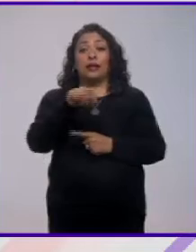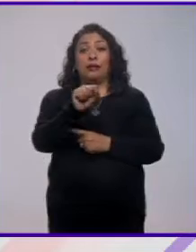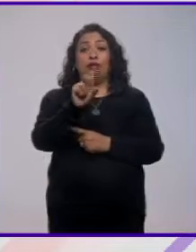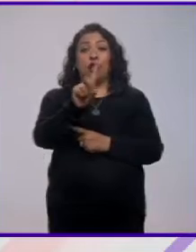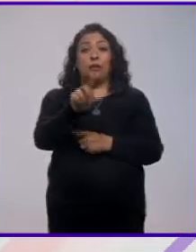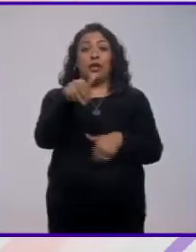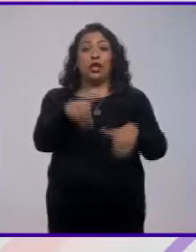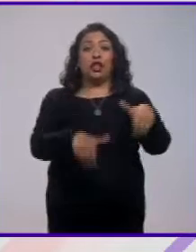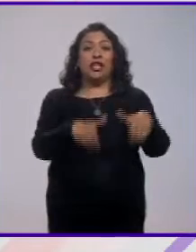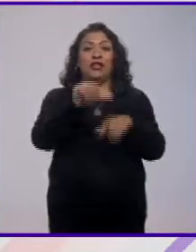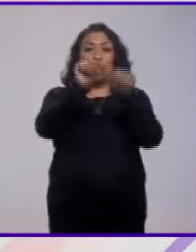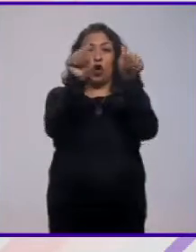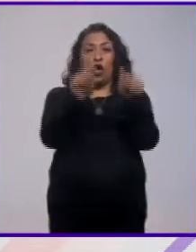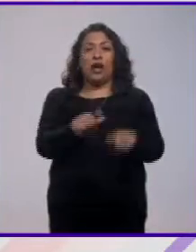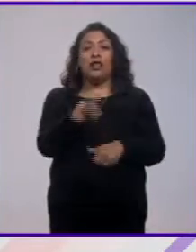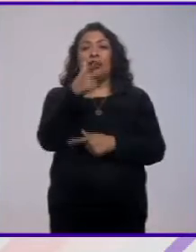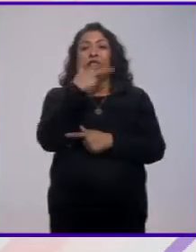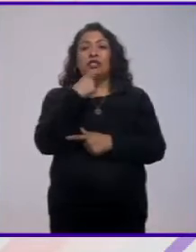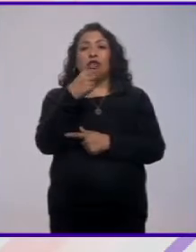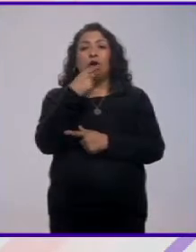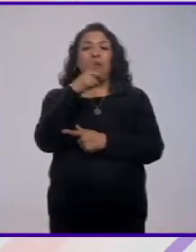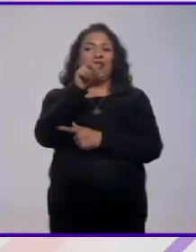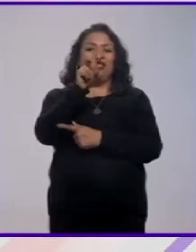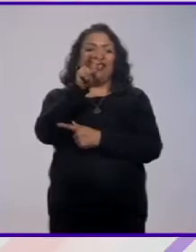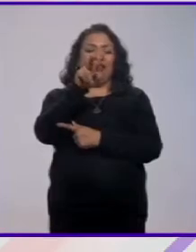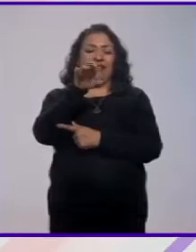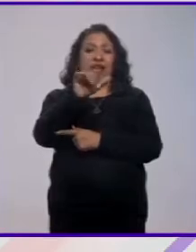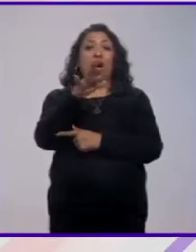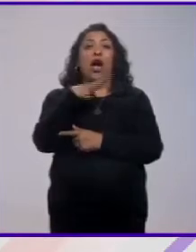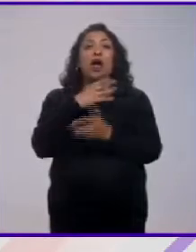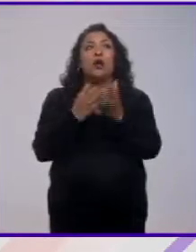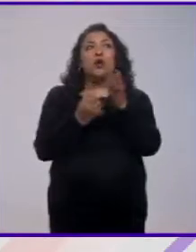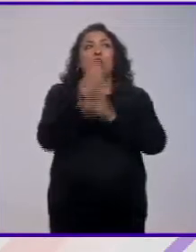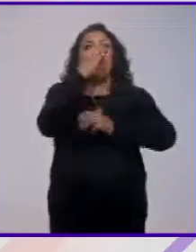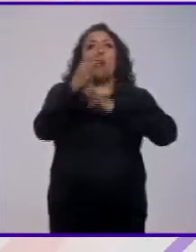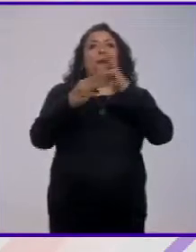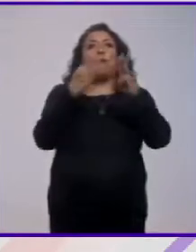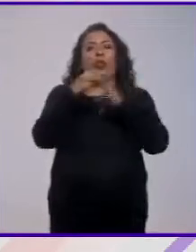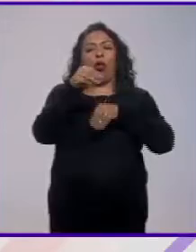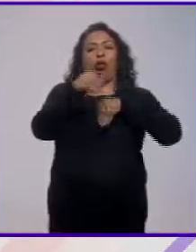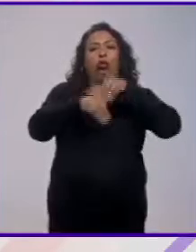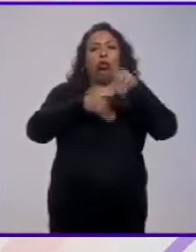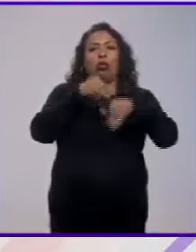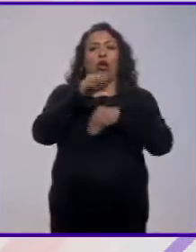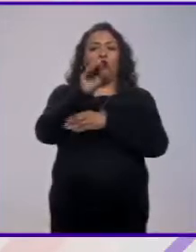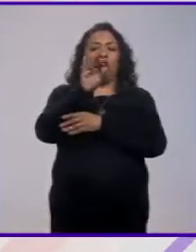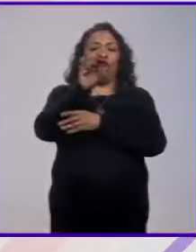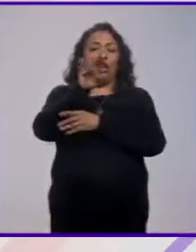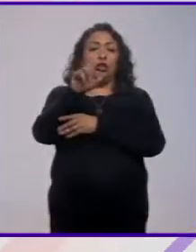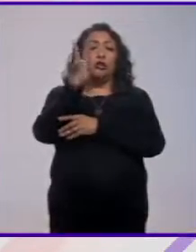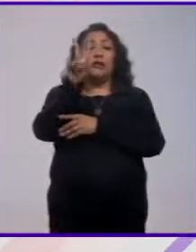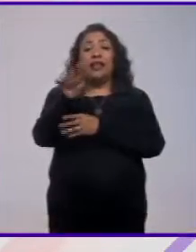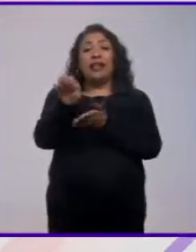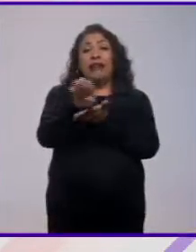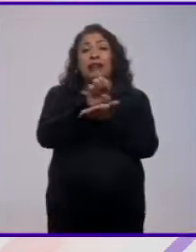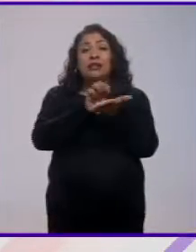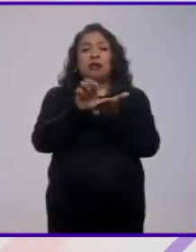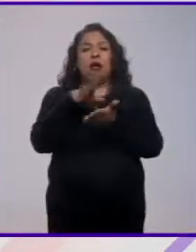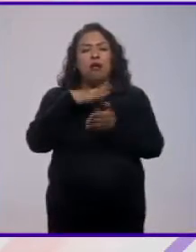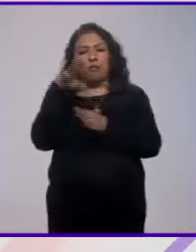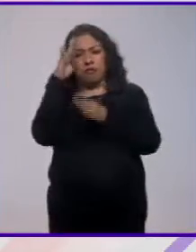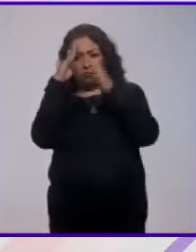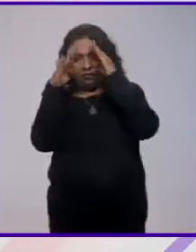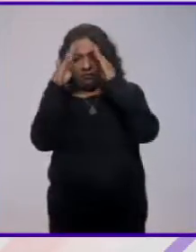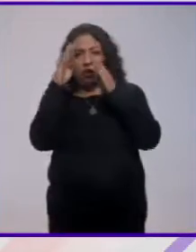semana en el Teatro de las Artes, el coreógrafo belga Debian Jallet estrena a nivel mundial el performance Ómfalos, una pieza escénica que hace una